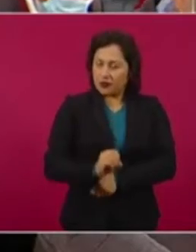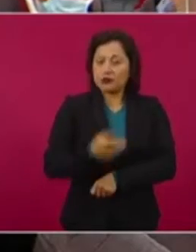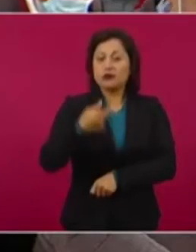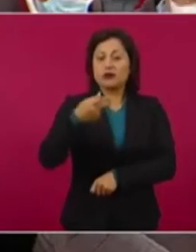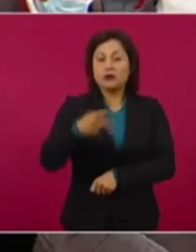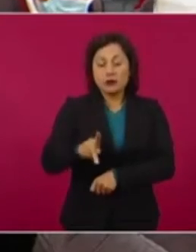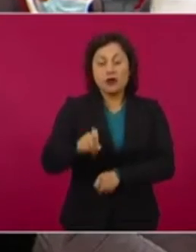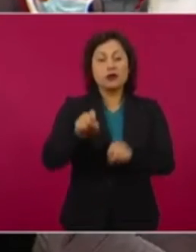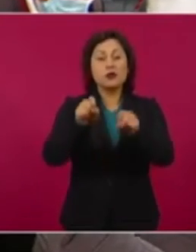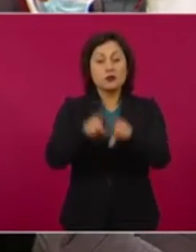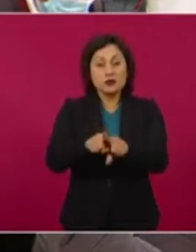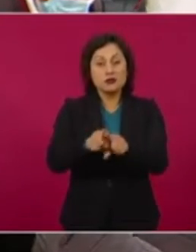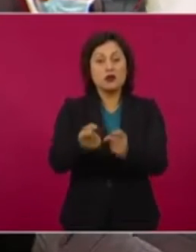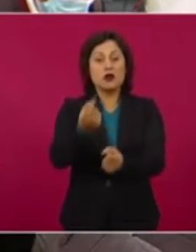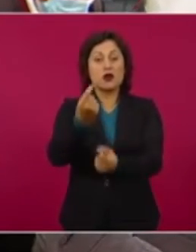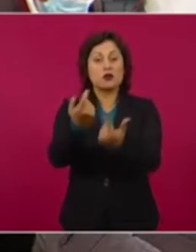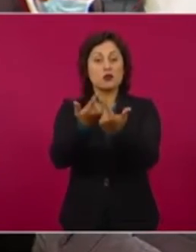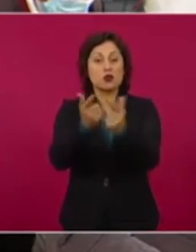de la Cuarta T,